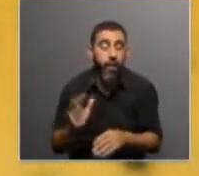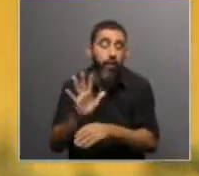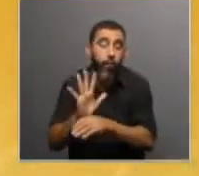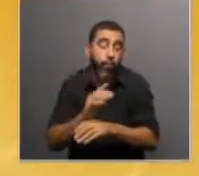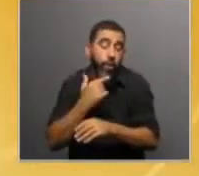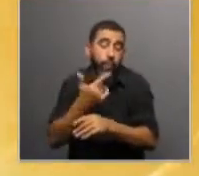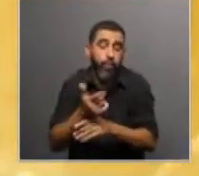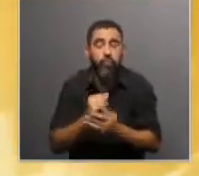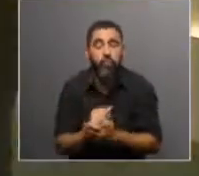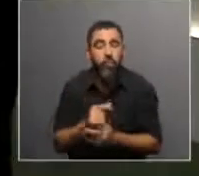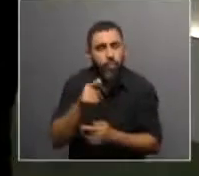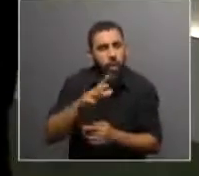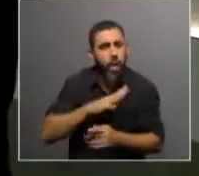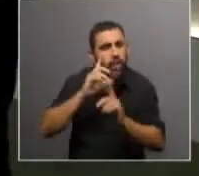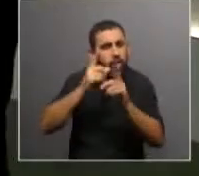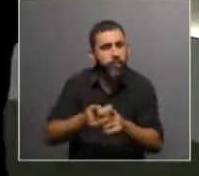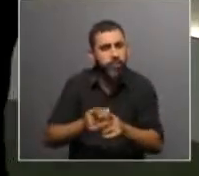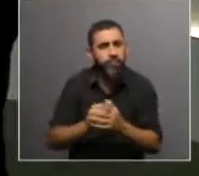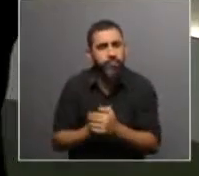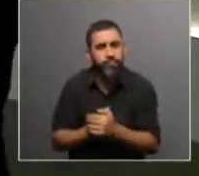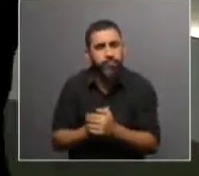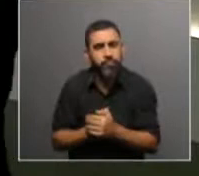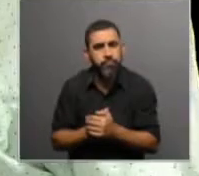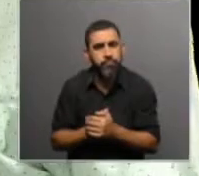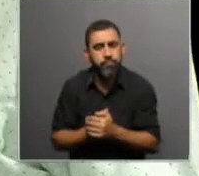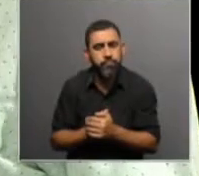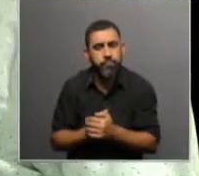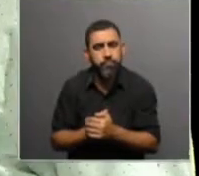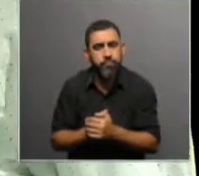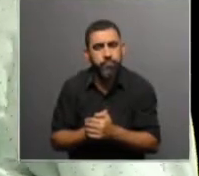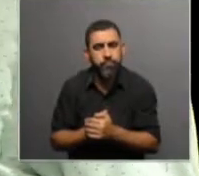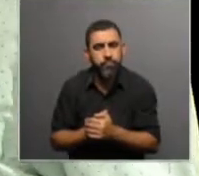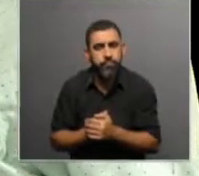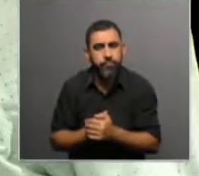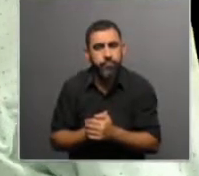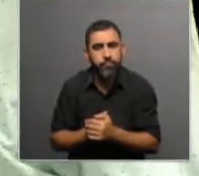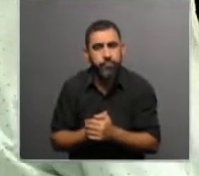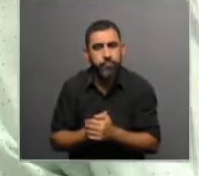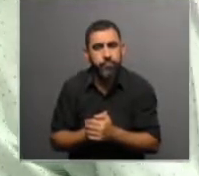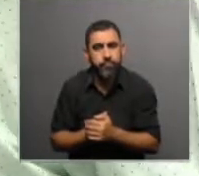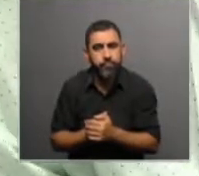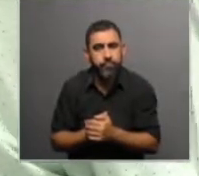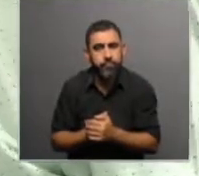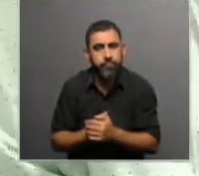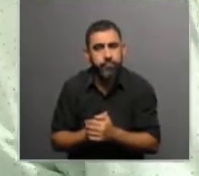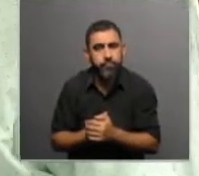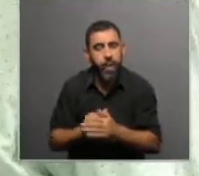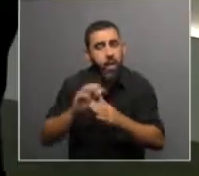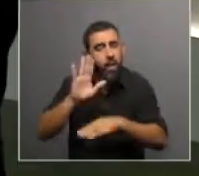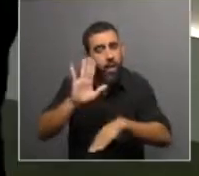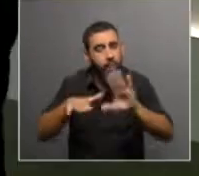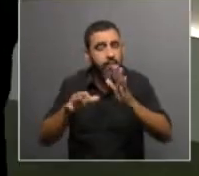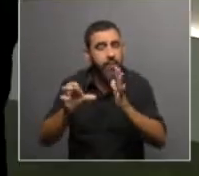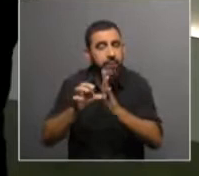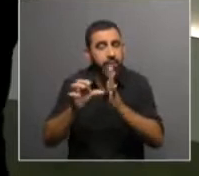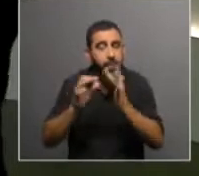licenciatura. Claro. Ustedes tienen una particularidad más entre tantas, y es que mientras que la gran mayoría del